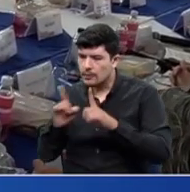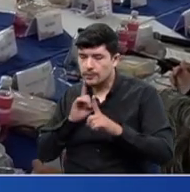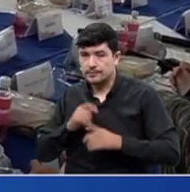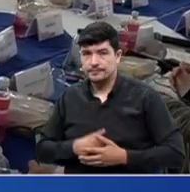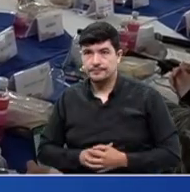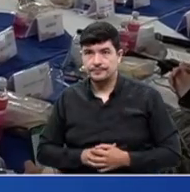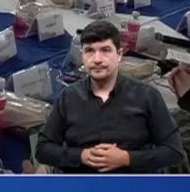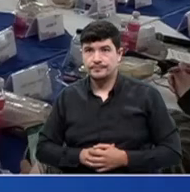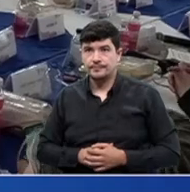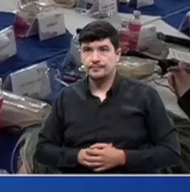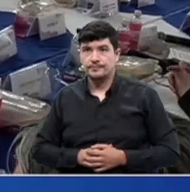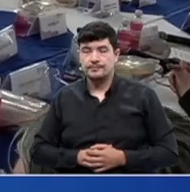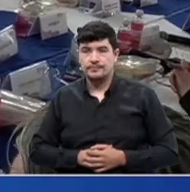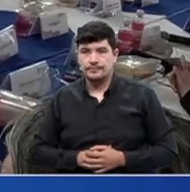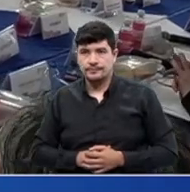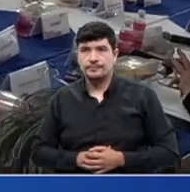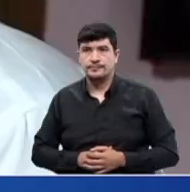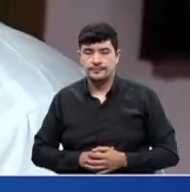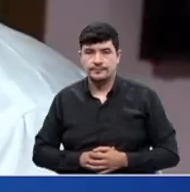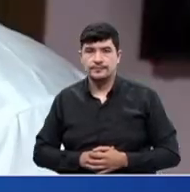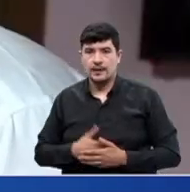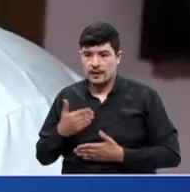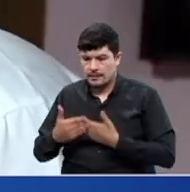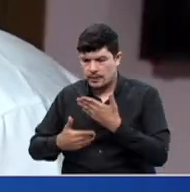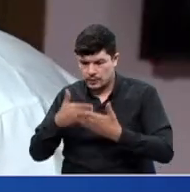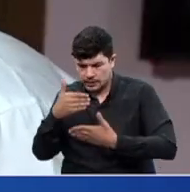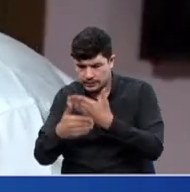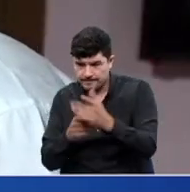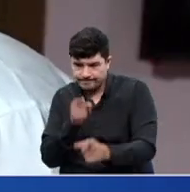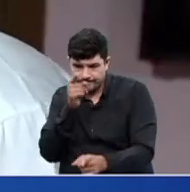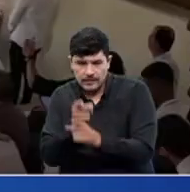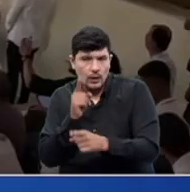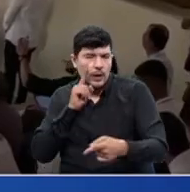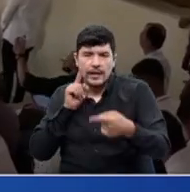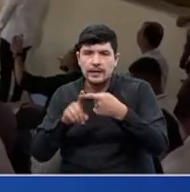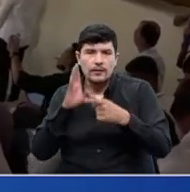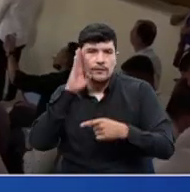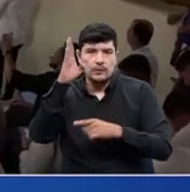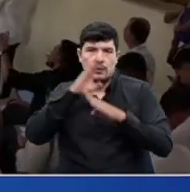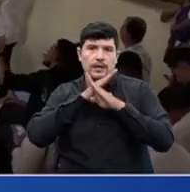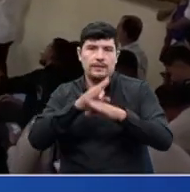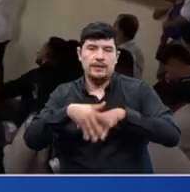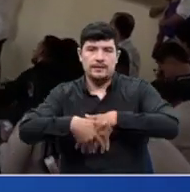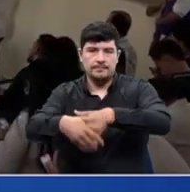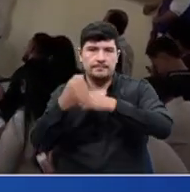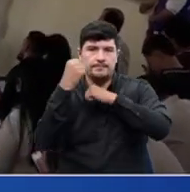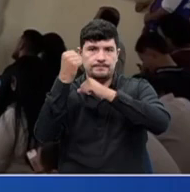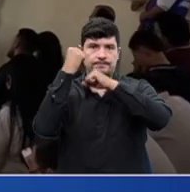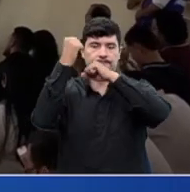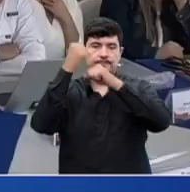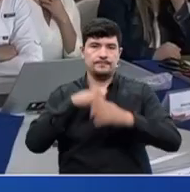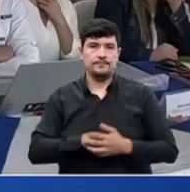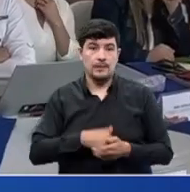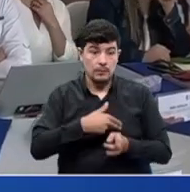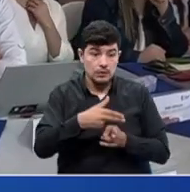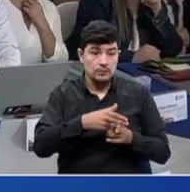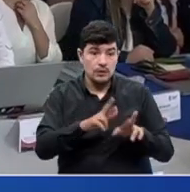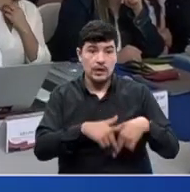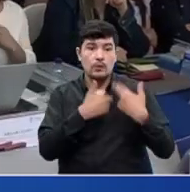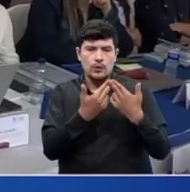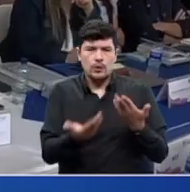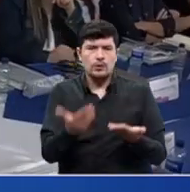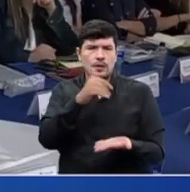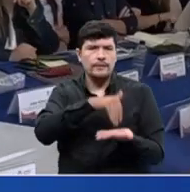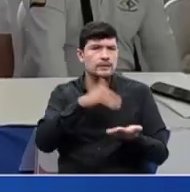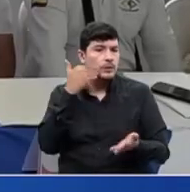está recorriendo el camino para evitar movilizaciones. Asimismo, se desarrollará un nuevo encuentro que posiblemente será